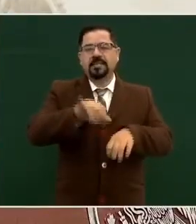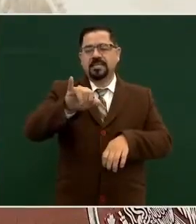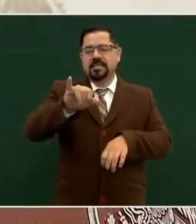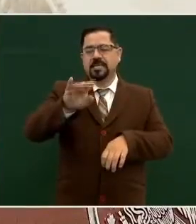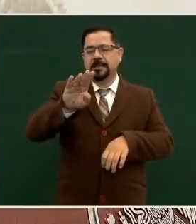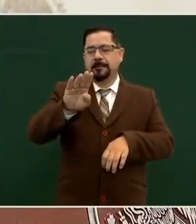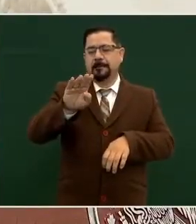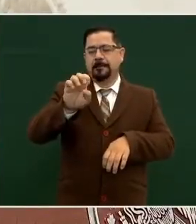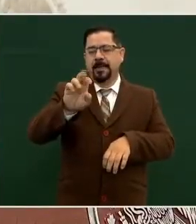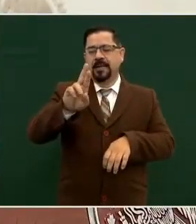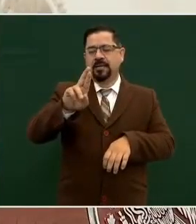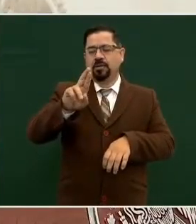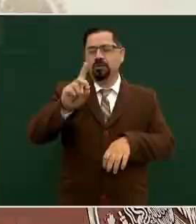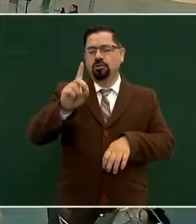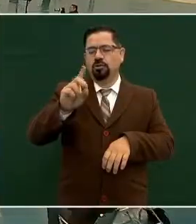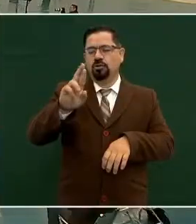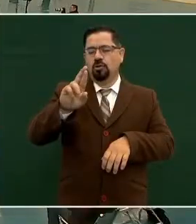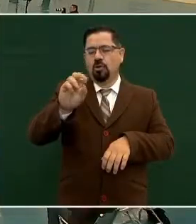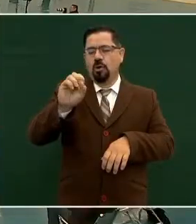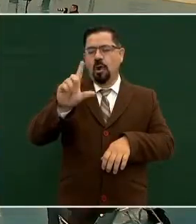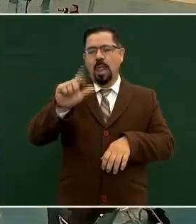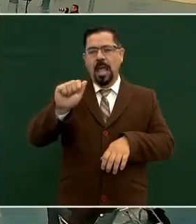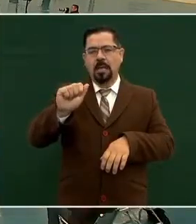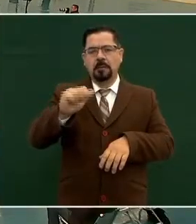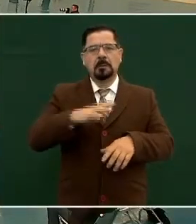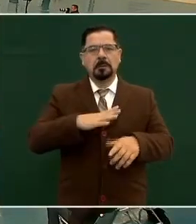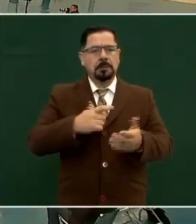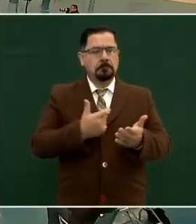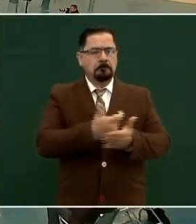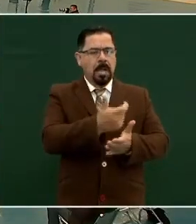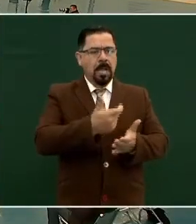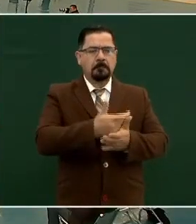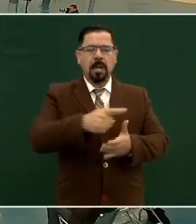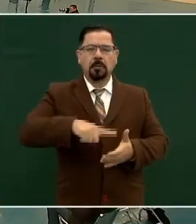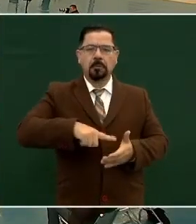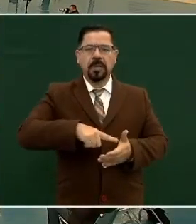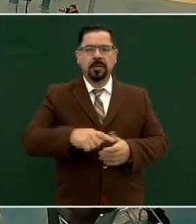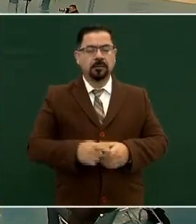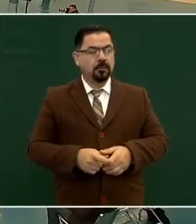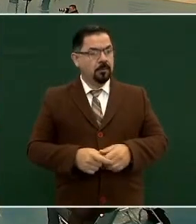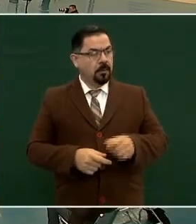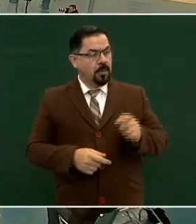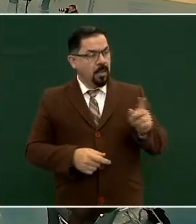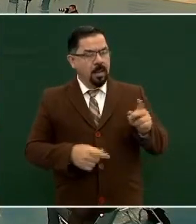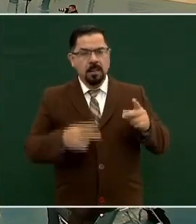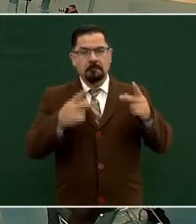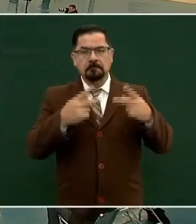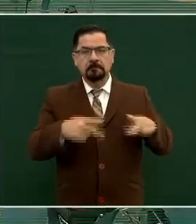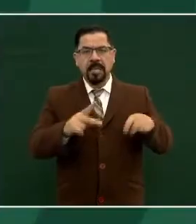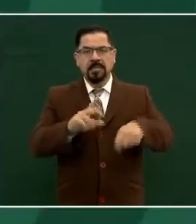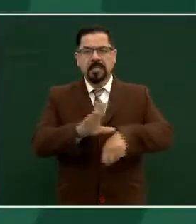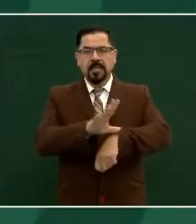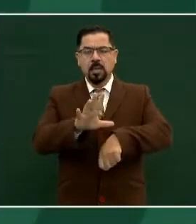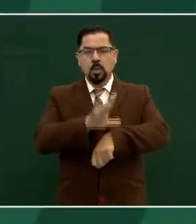entregan subsidios, se le compra la energía a precios elevadísimos.